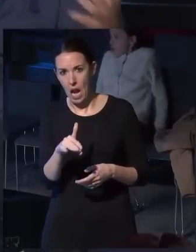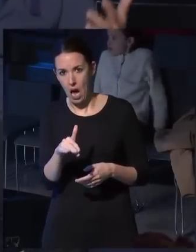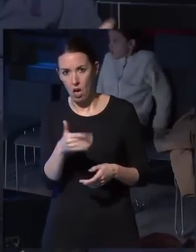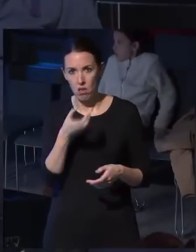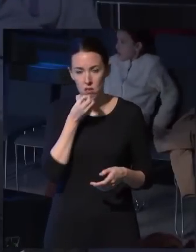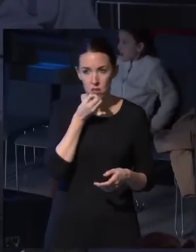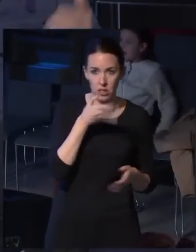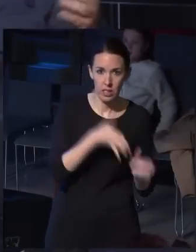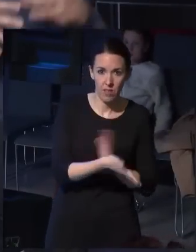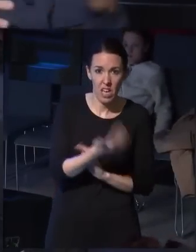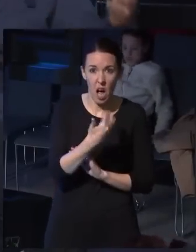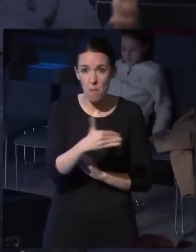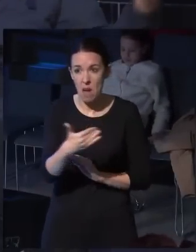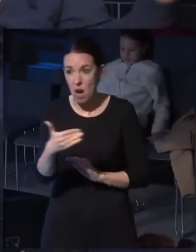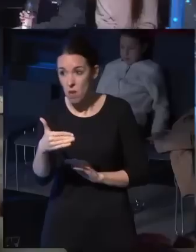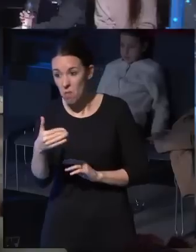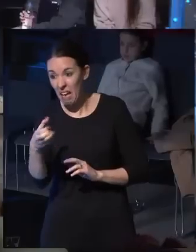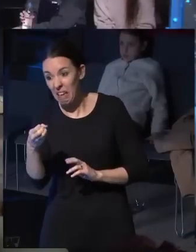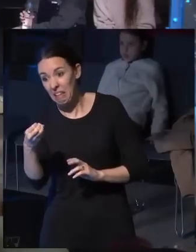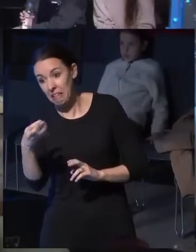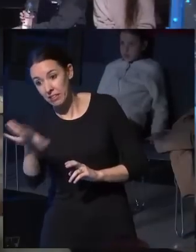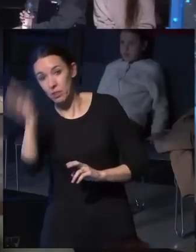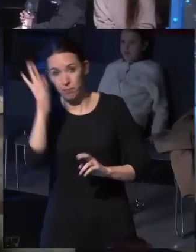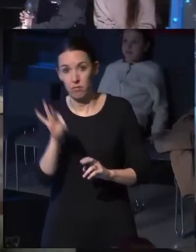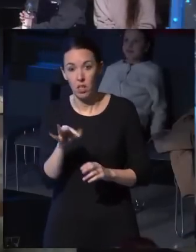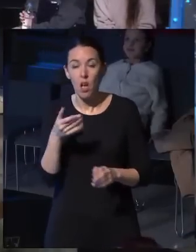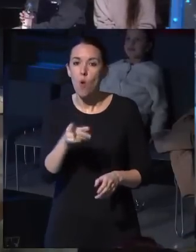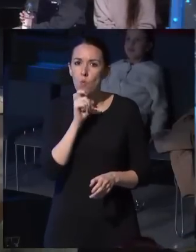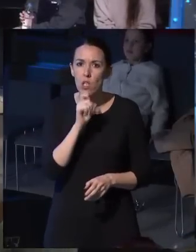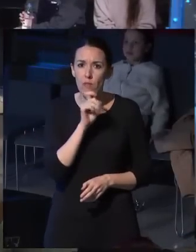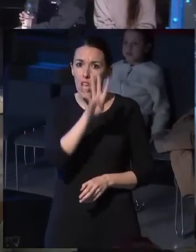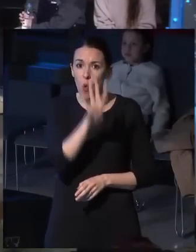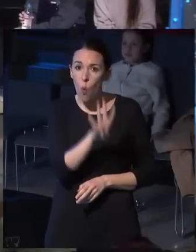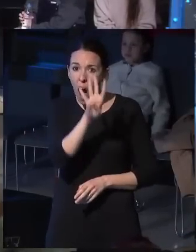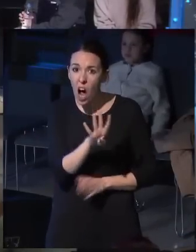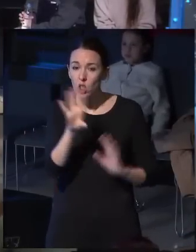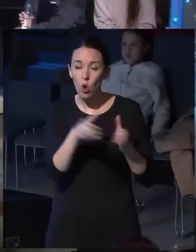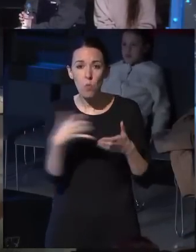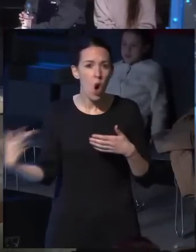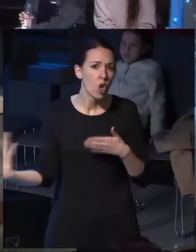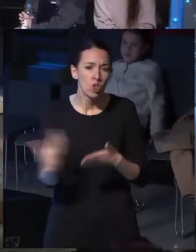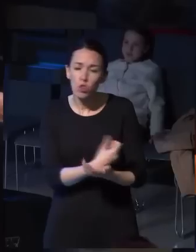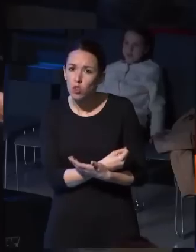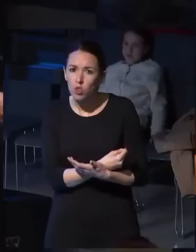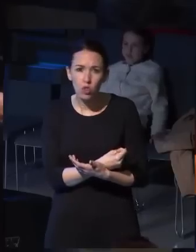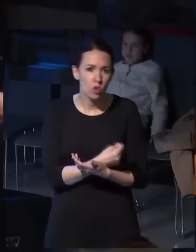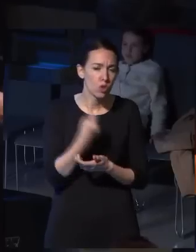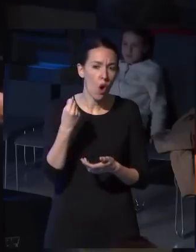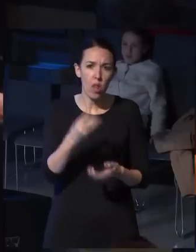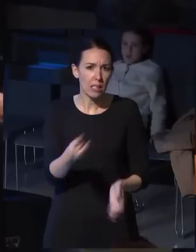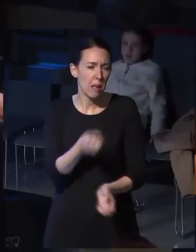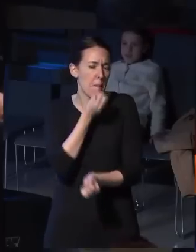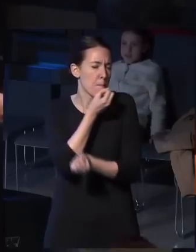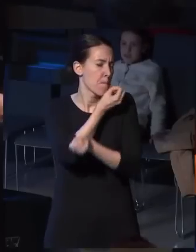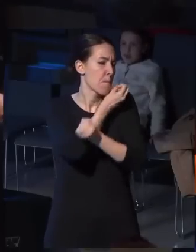mejor de todo, que es muy difícil que en un grupo de cuatro personas, pues todas en la misma toma hayan hecho la toma de su vida, ¿no?